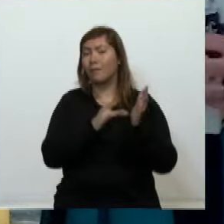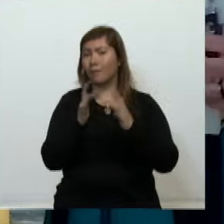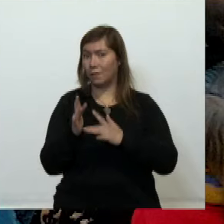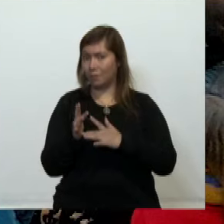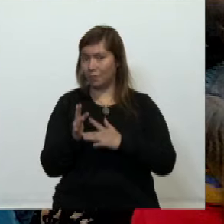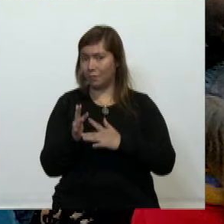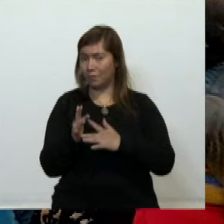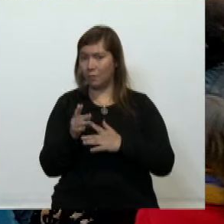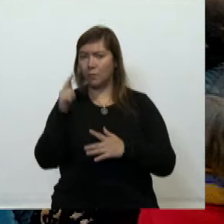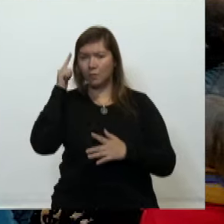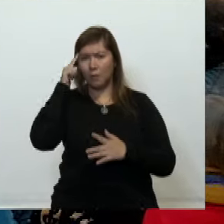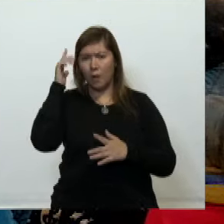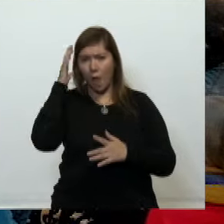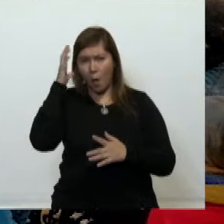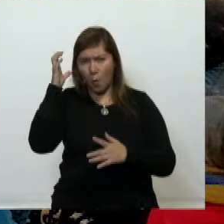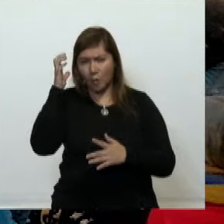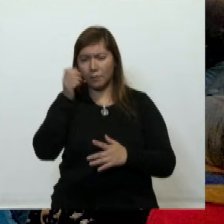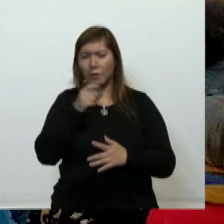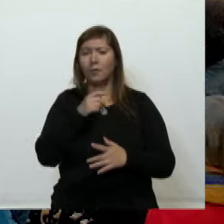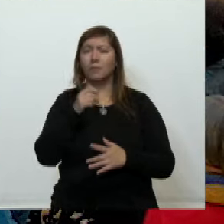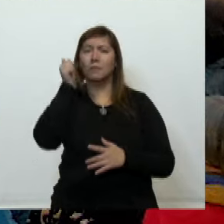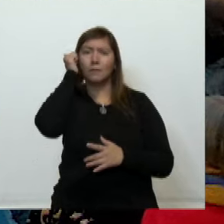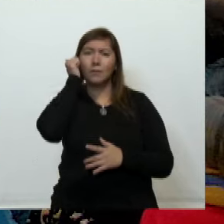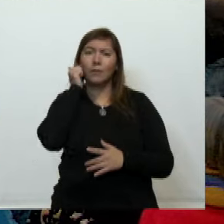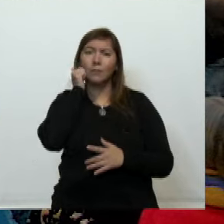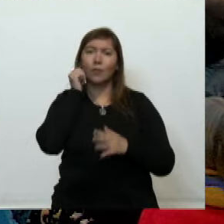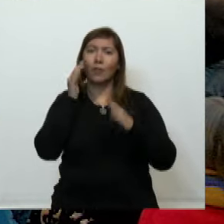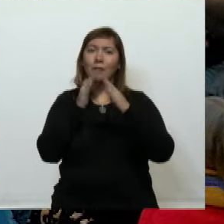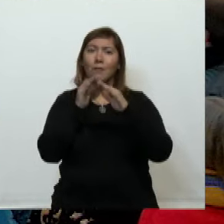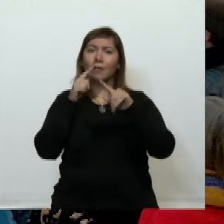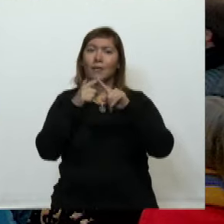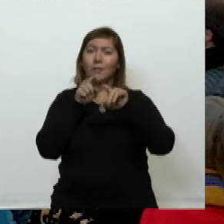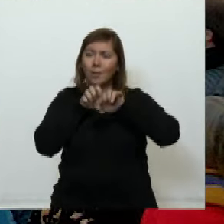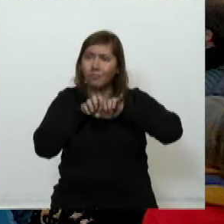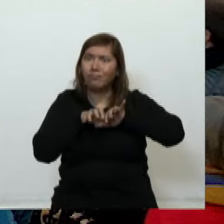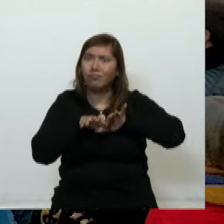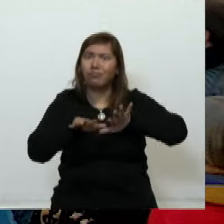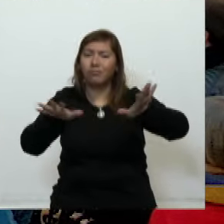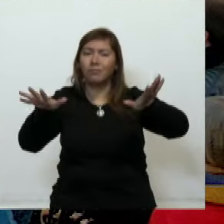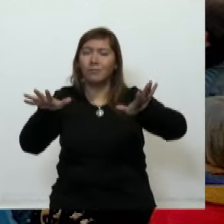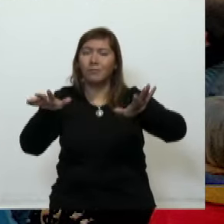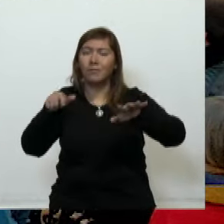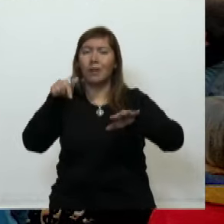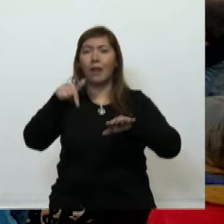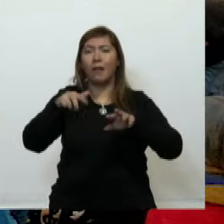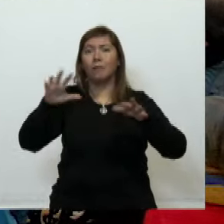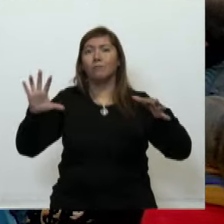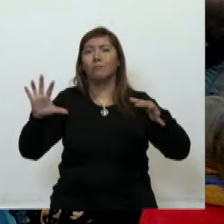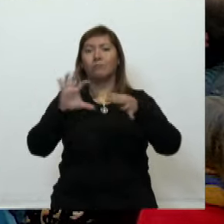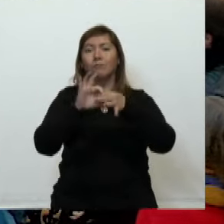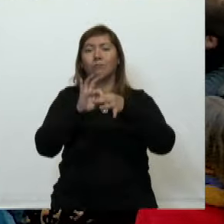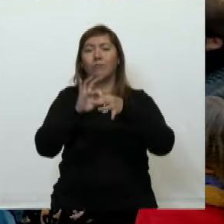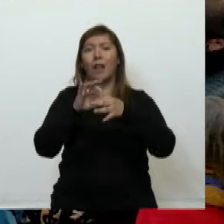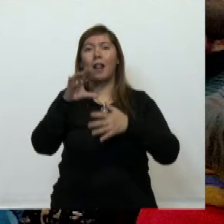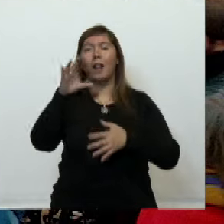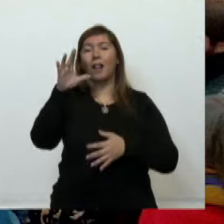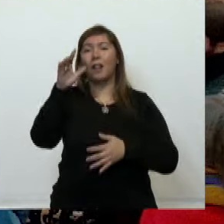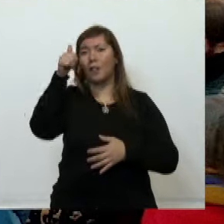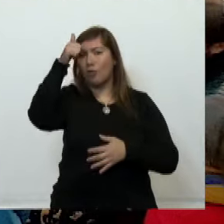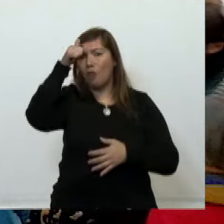Acuérdate, Señor, de tu Iglesia extendida por toda la tierra y reunida aquí en el domingo, ya que Cristo ha vencido a la